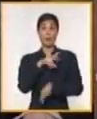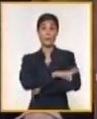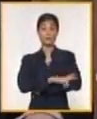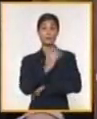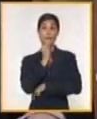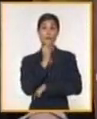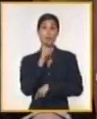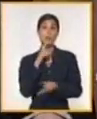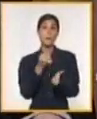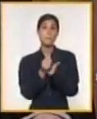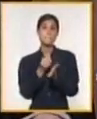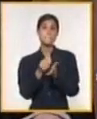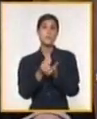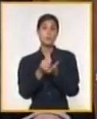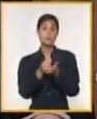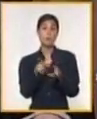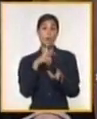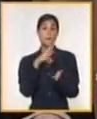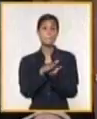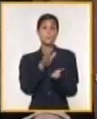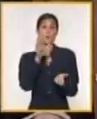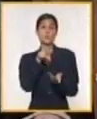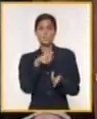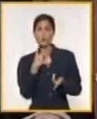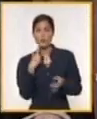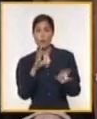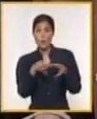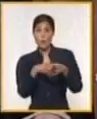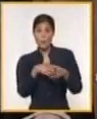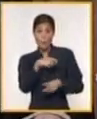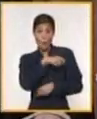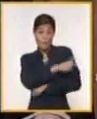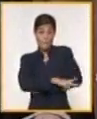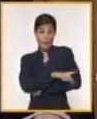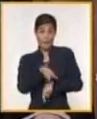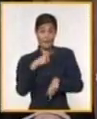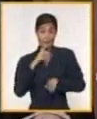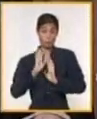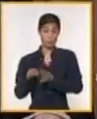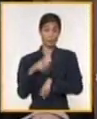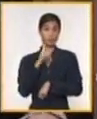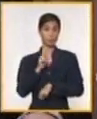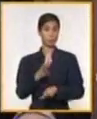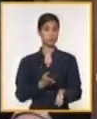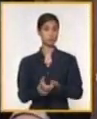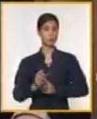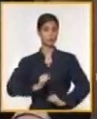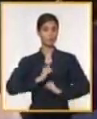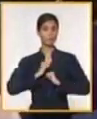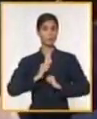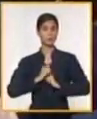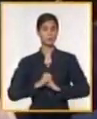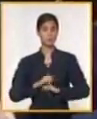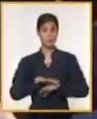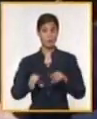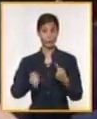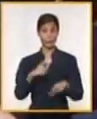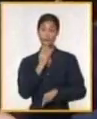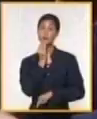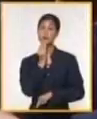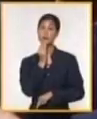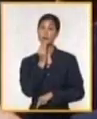que su país no se rendirá. En un mensaje televisado durante el 6º día de confrontación directa con Israel, el ayatolá